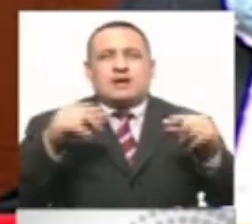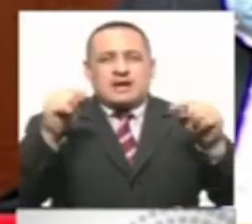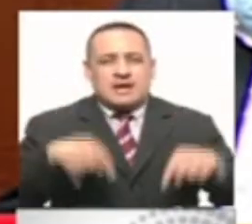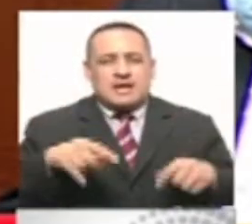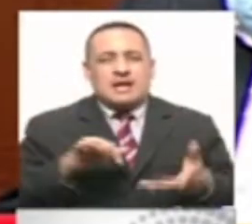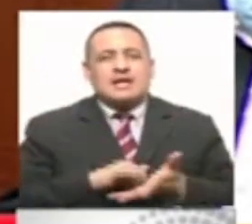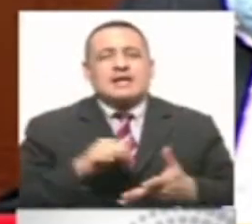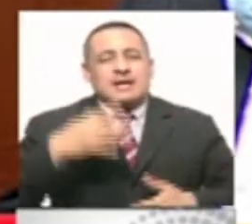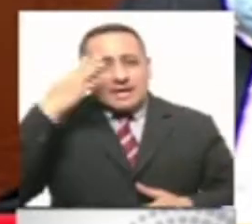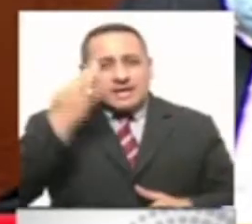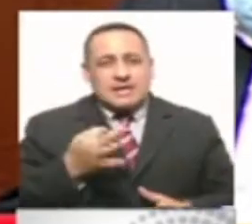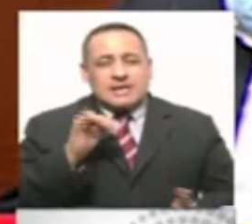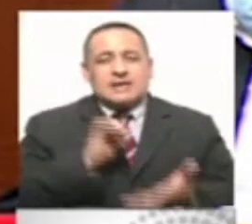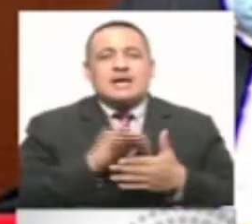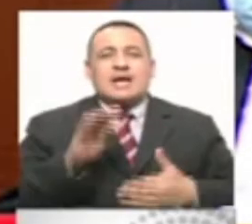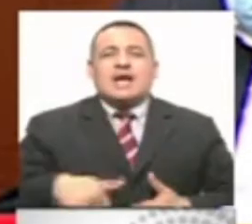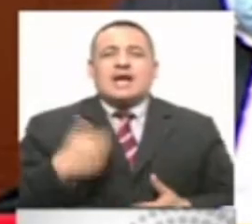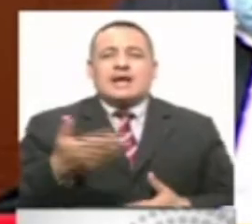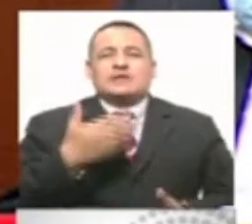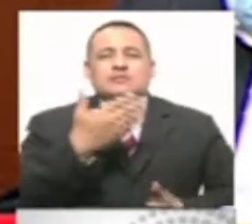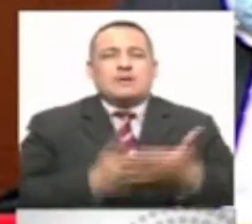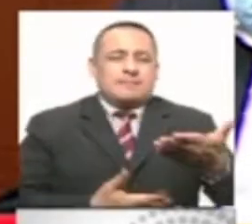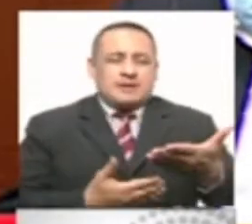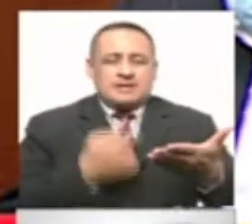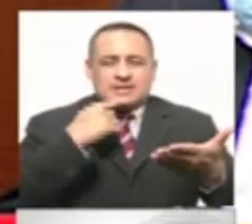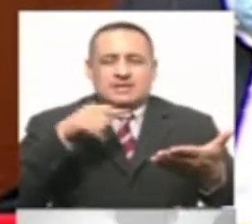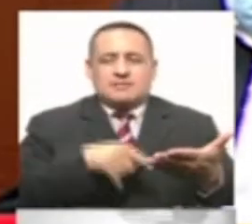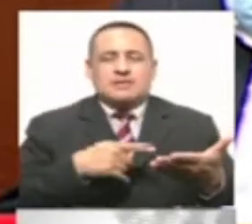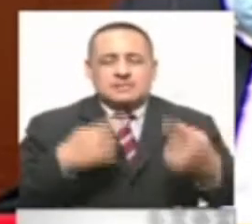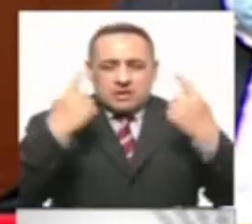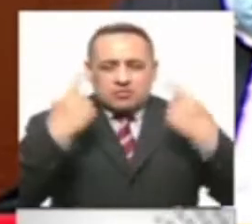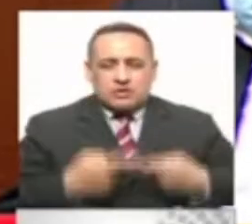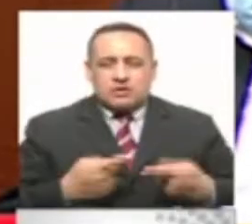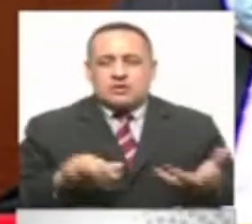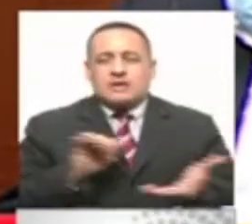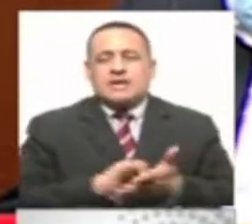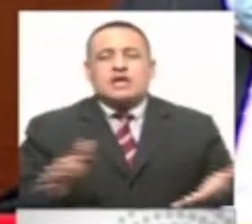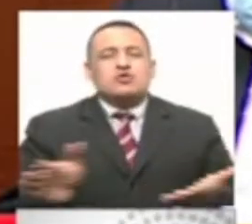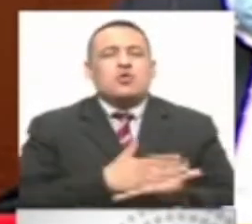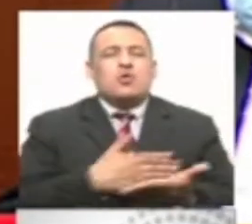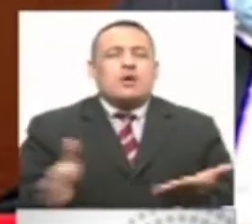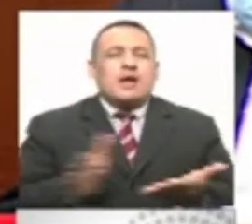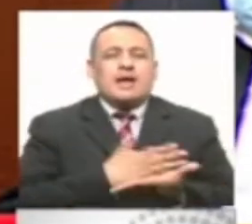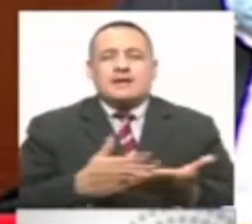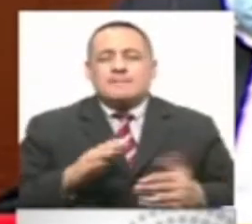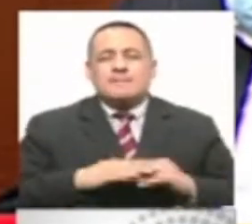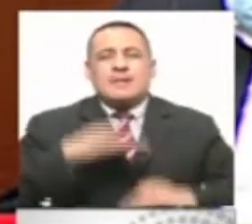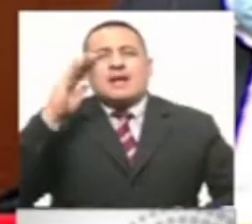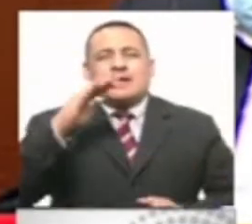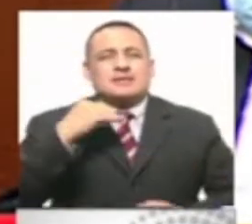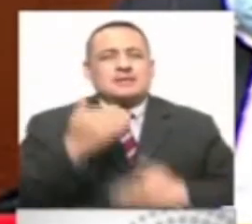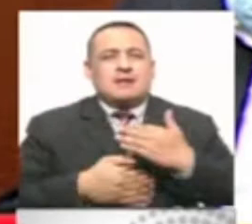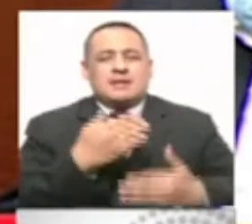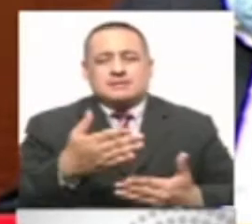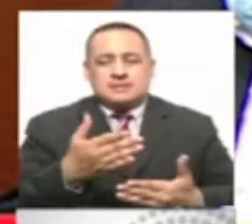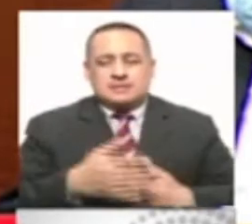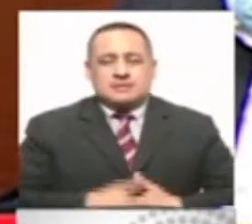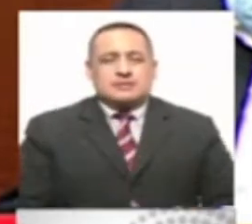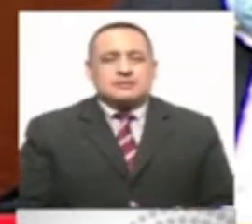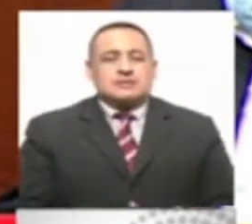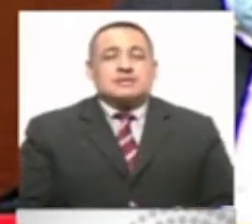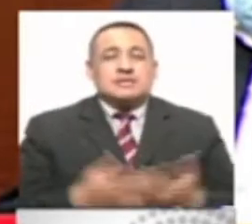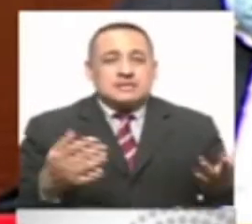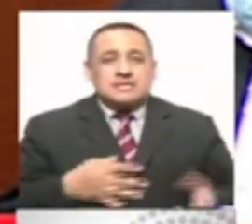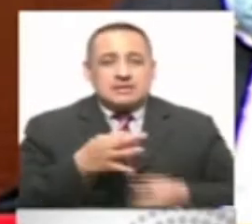que presuntamente ya ha habido un atestado y se ha concluido que no ha habido mayor trascendencia. Y